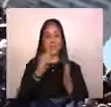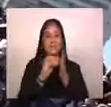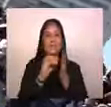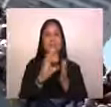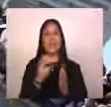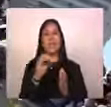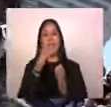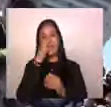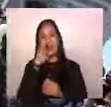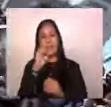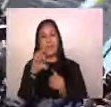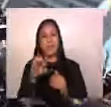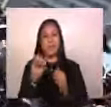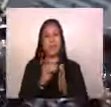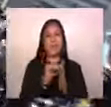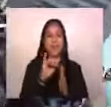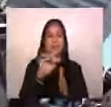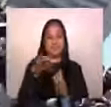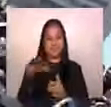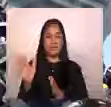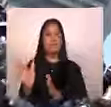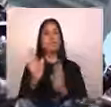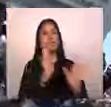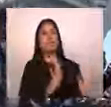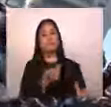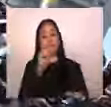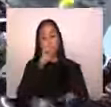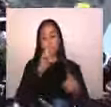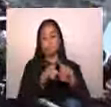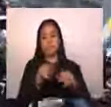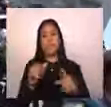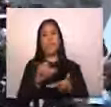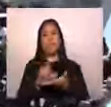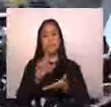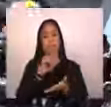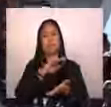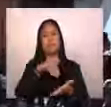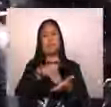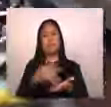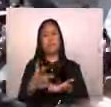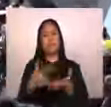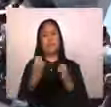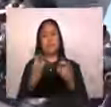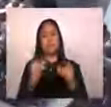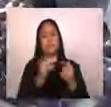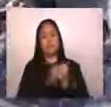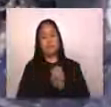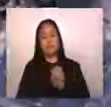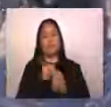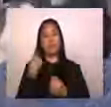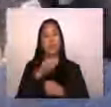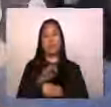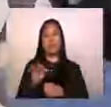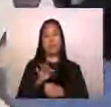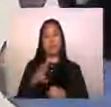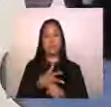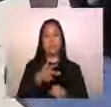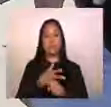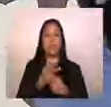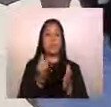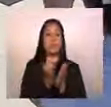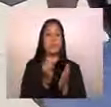Damos la bienvenida a otro centro educativo de mucho cariño para el pueblo guatemalteco,